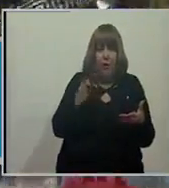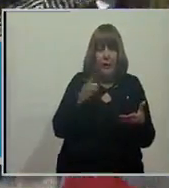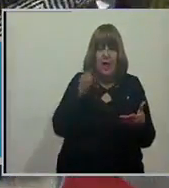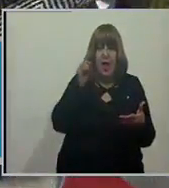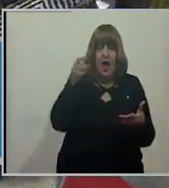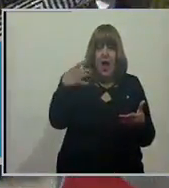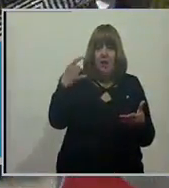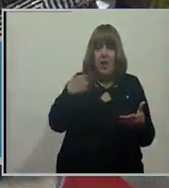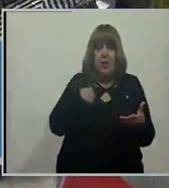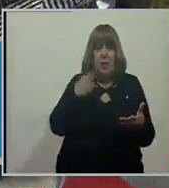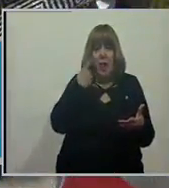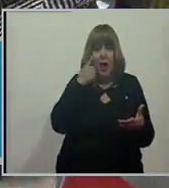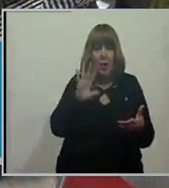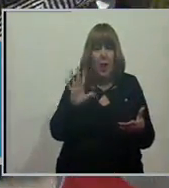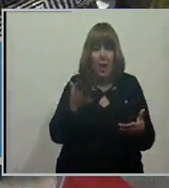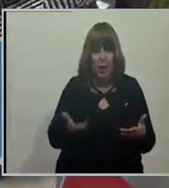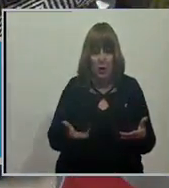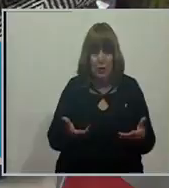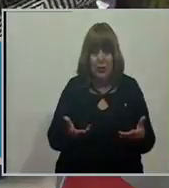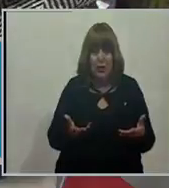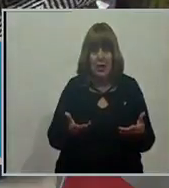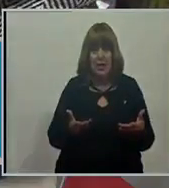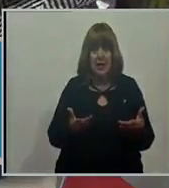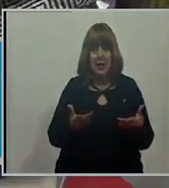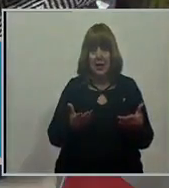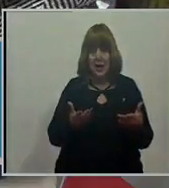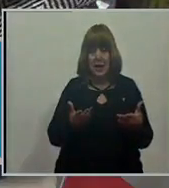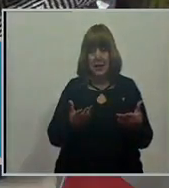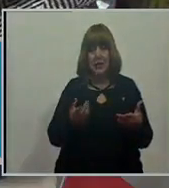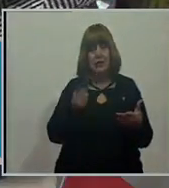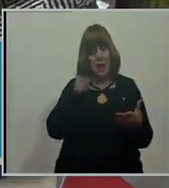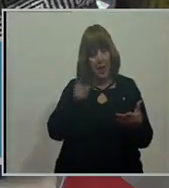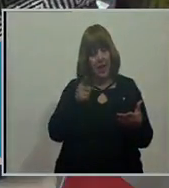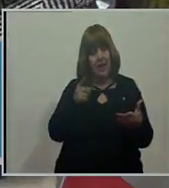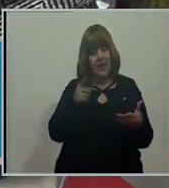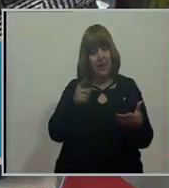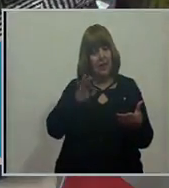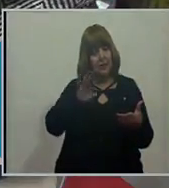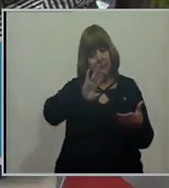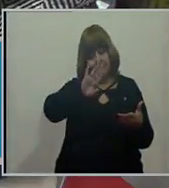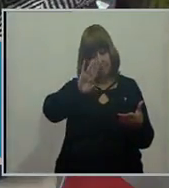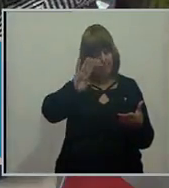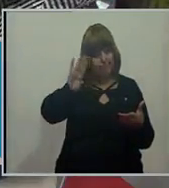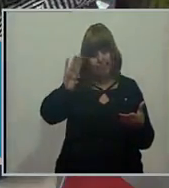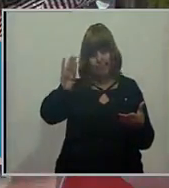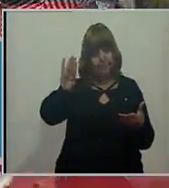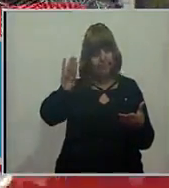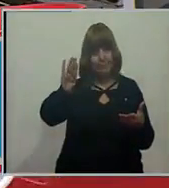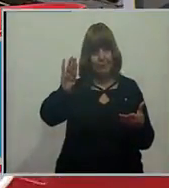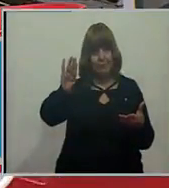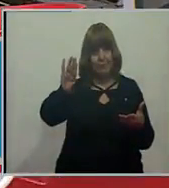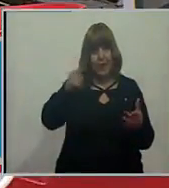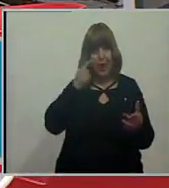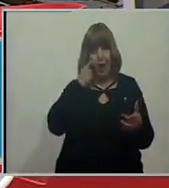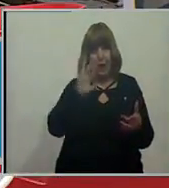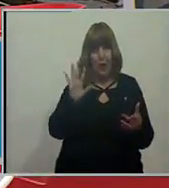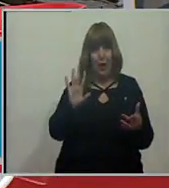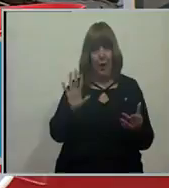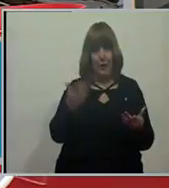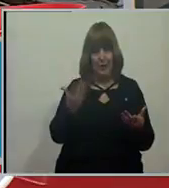Vos acabás de contar algo de lo que te pasa, cómo responde la gente, sí, ante la presencia de una mujer en los medios de